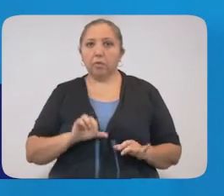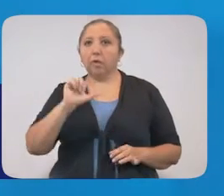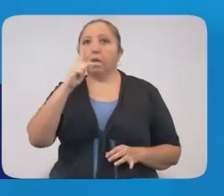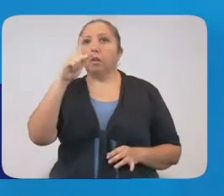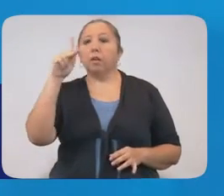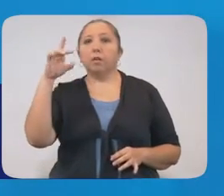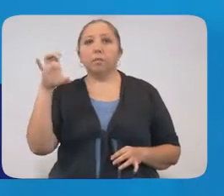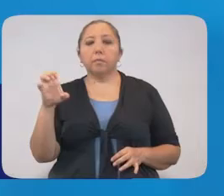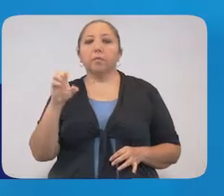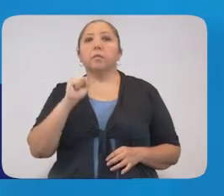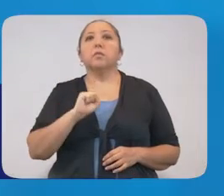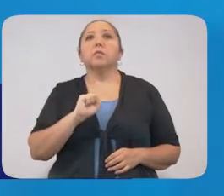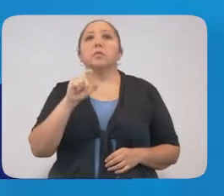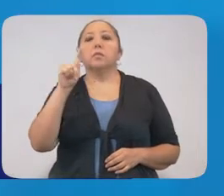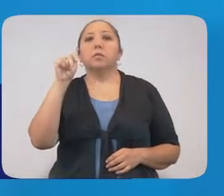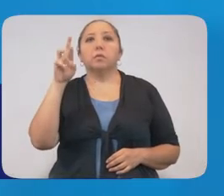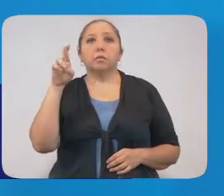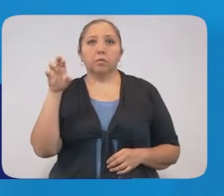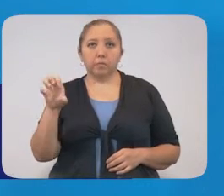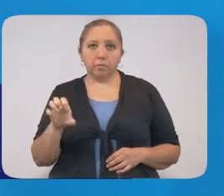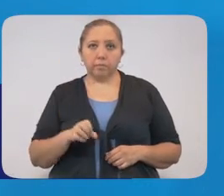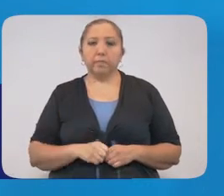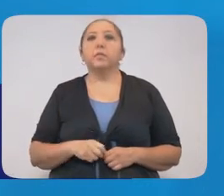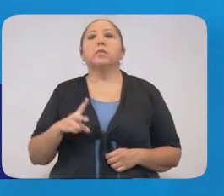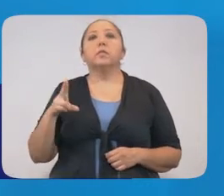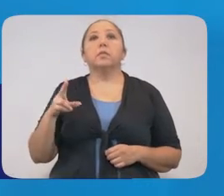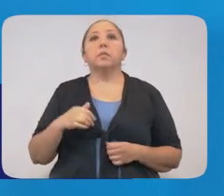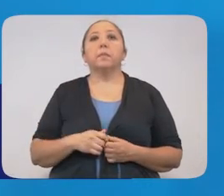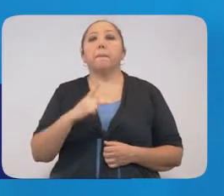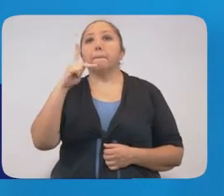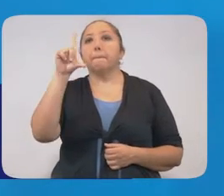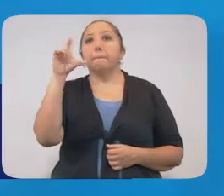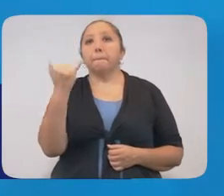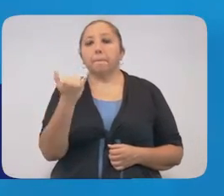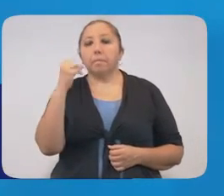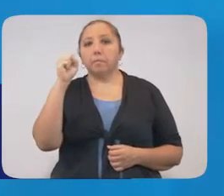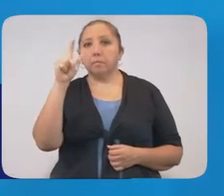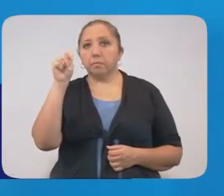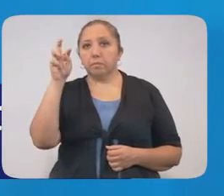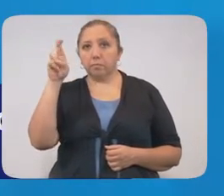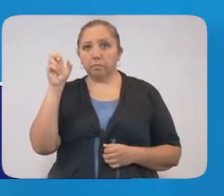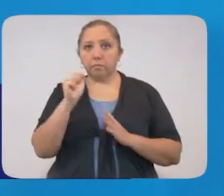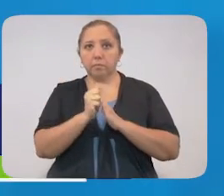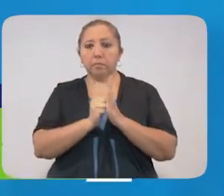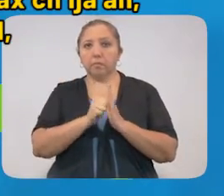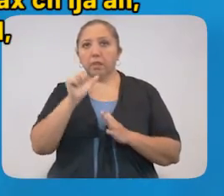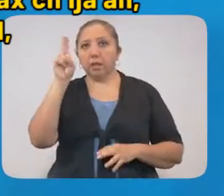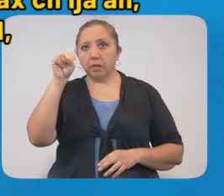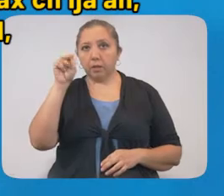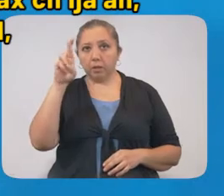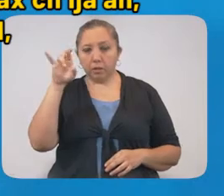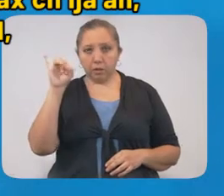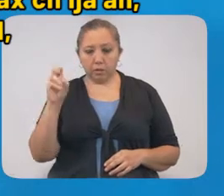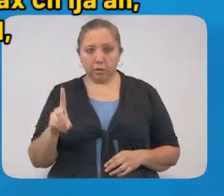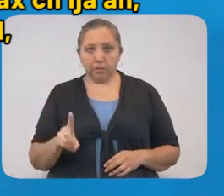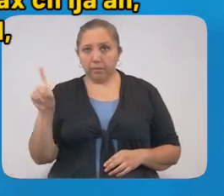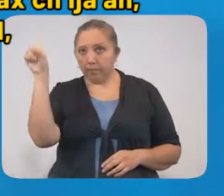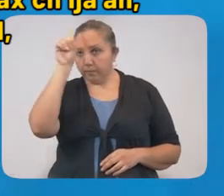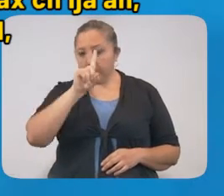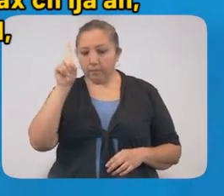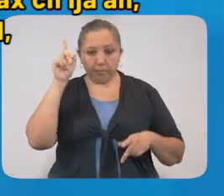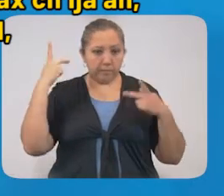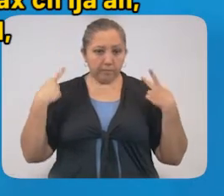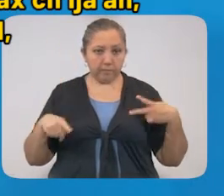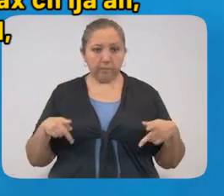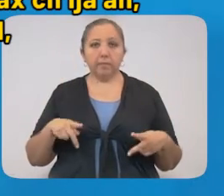Apple Store para teléfonos iPhone y tabletas iPad y en Play Store para dispositivos con sistema operativo Android. Recomendamos